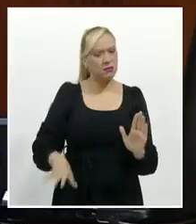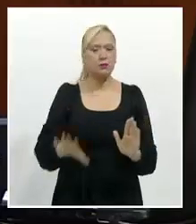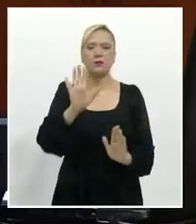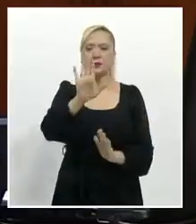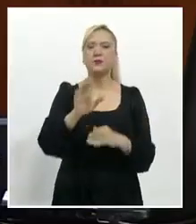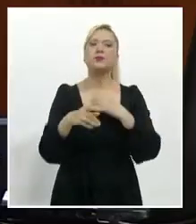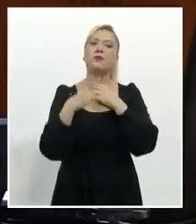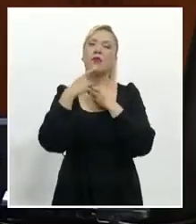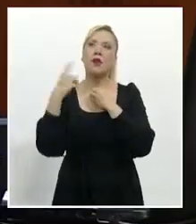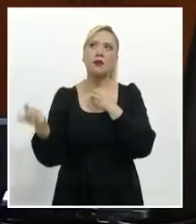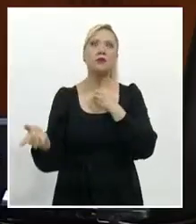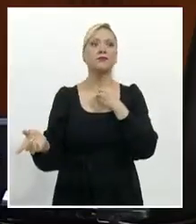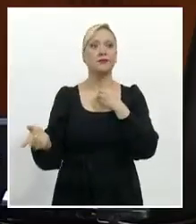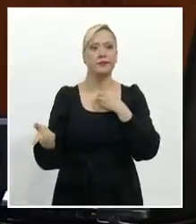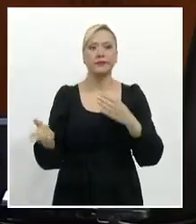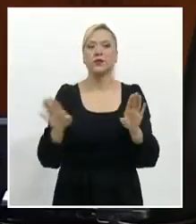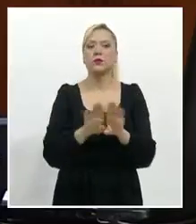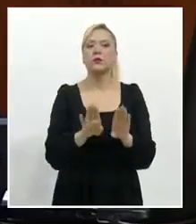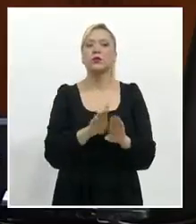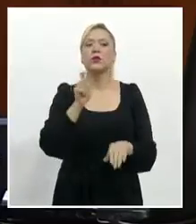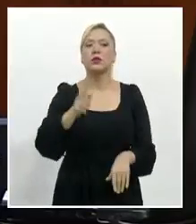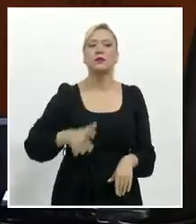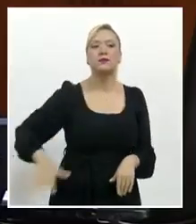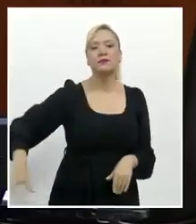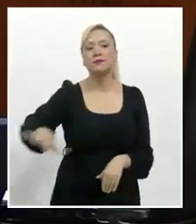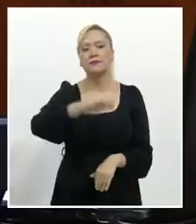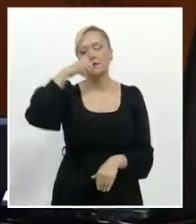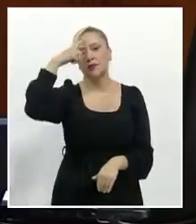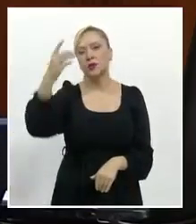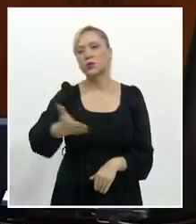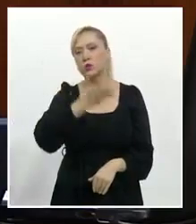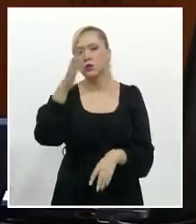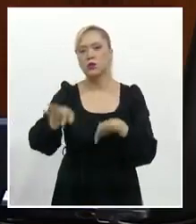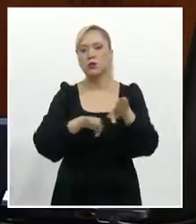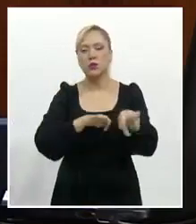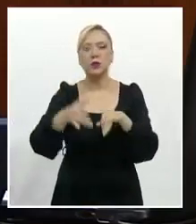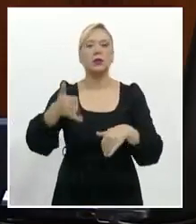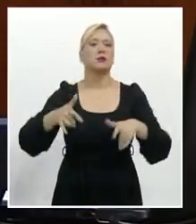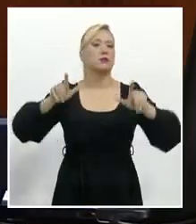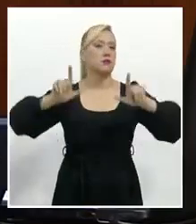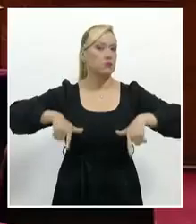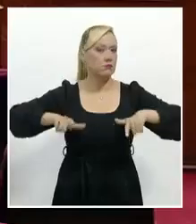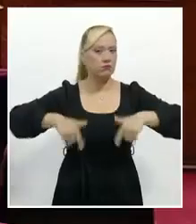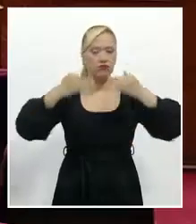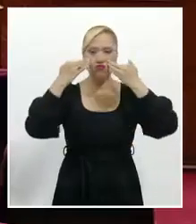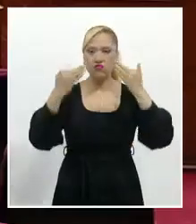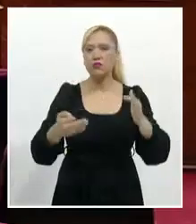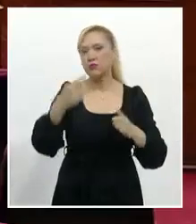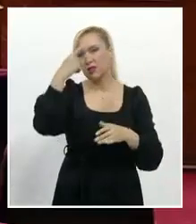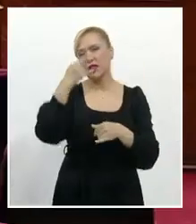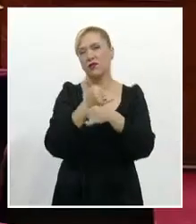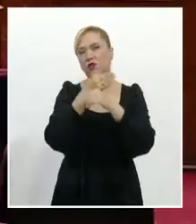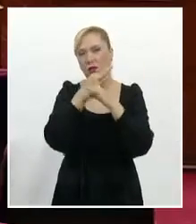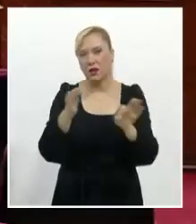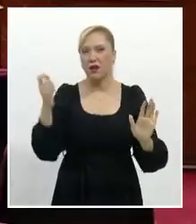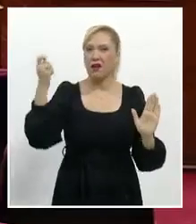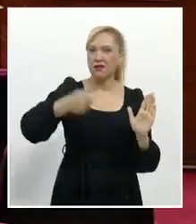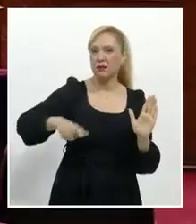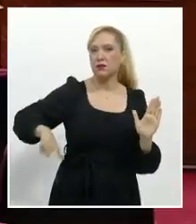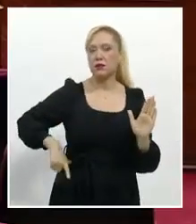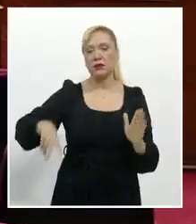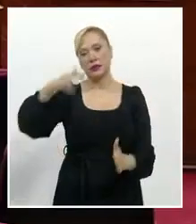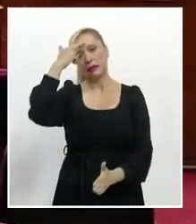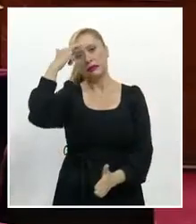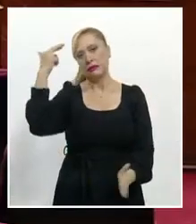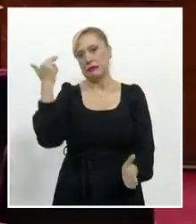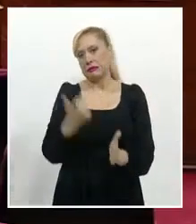estuvieron aquellas que regulaban cuestiones sobre el sistema y la plataforma estatales de transparencia. Fueron invalidados por violar el principio de